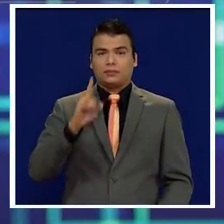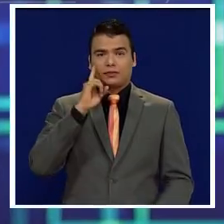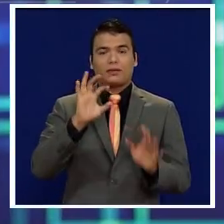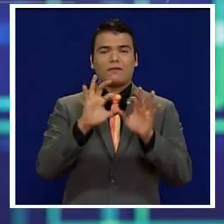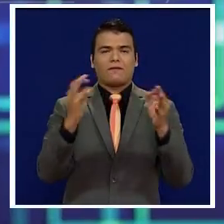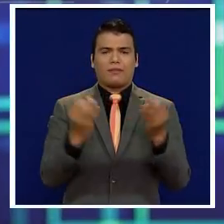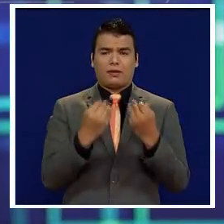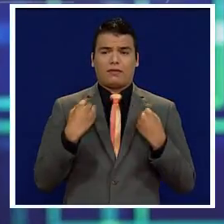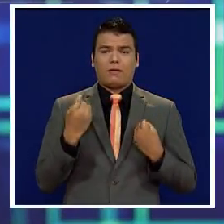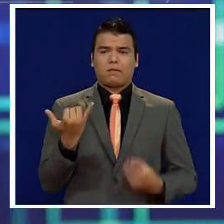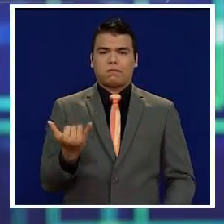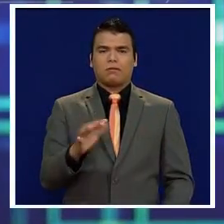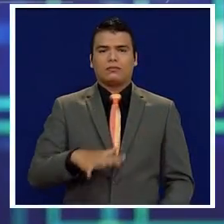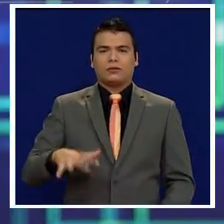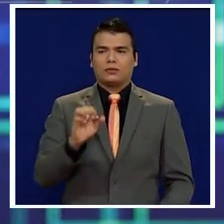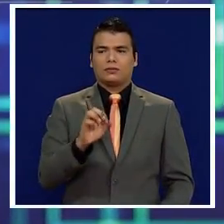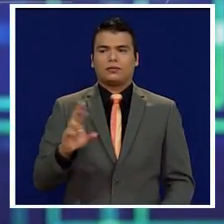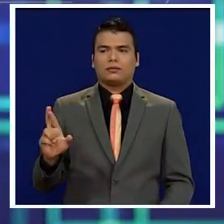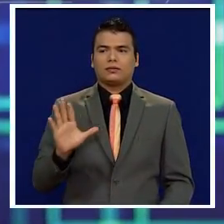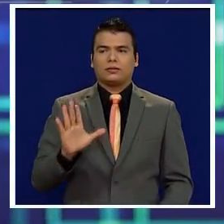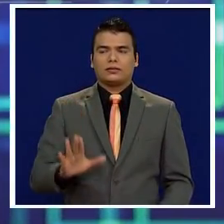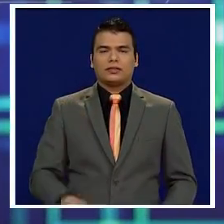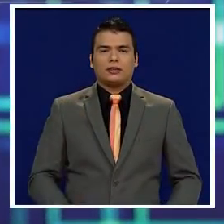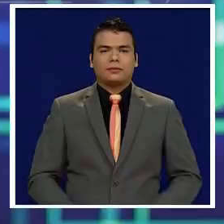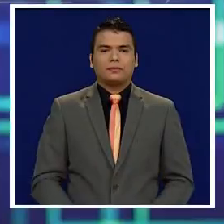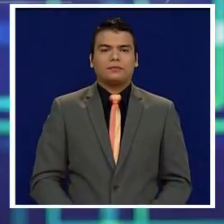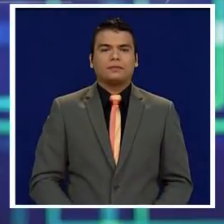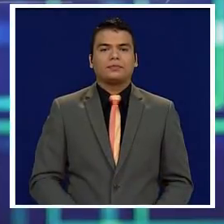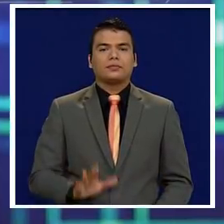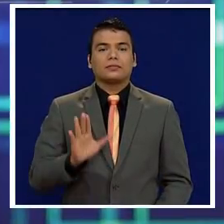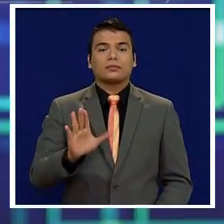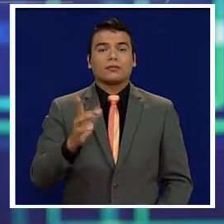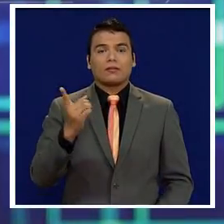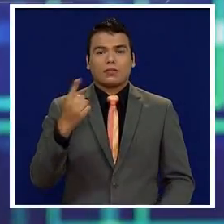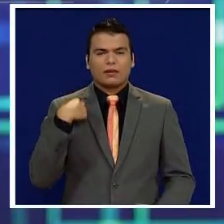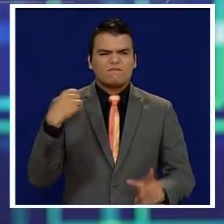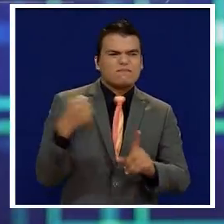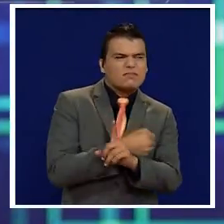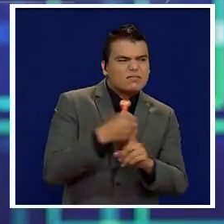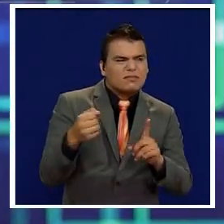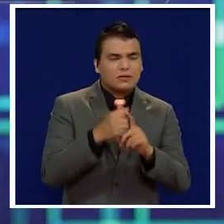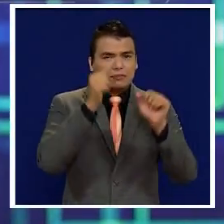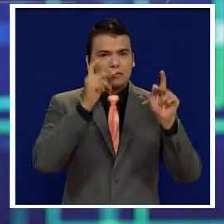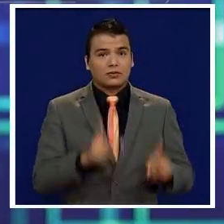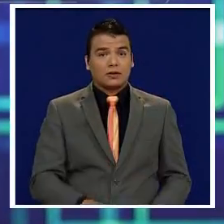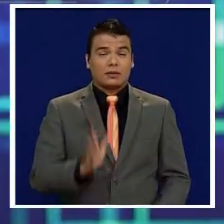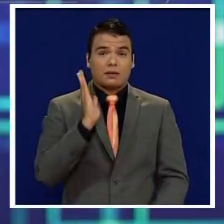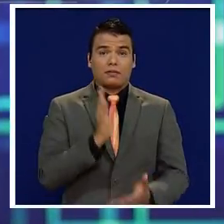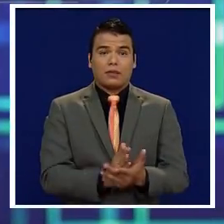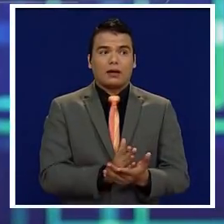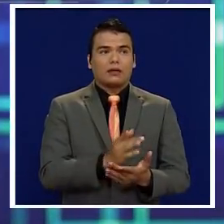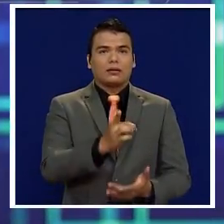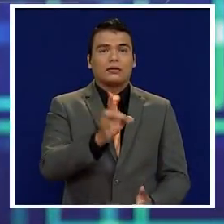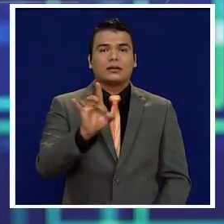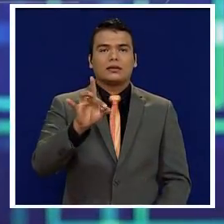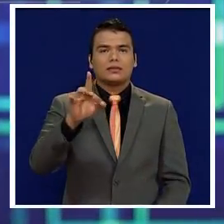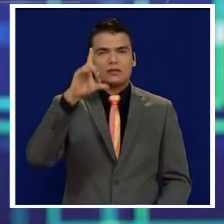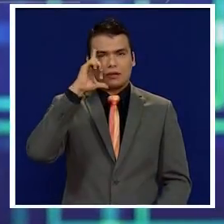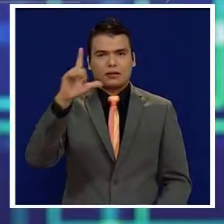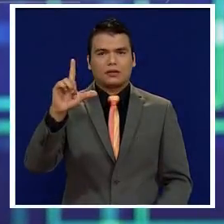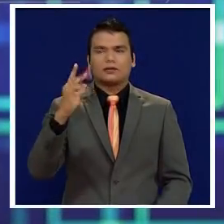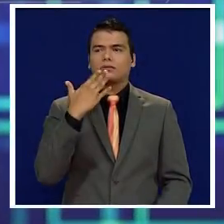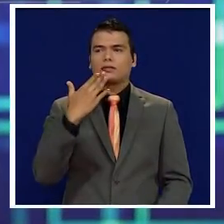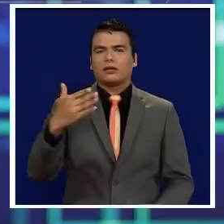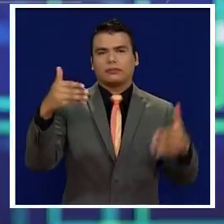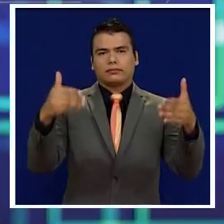familia que vive en este sector, uniformados golpearon a uno de sus miembros en medio de un operativo, causándole 15 días de incapacidad. La